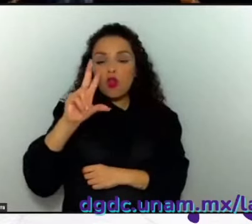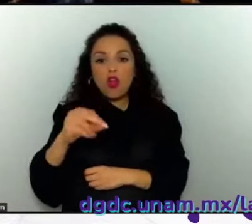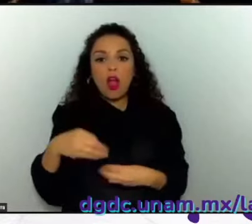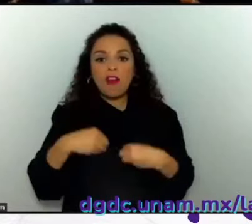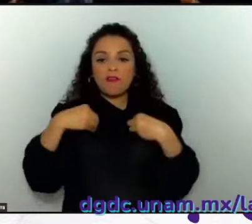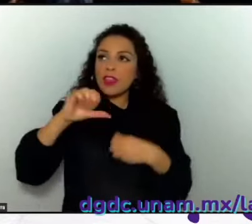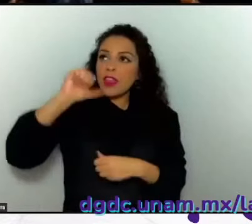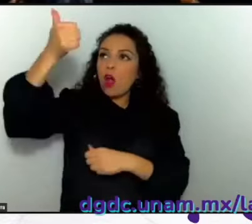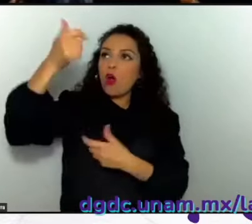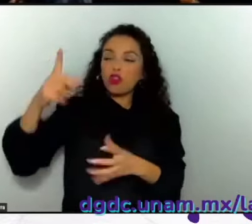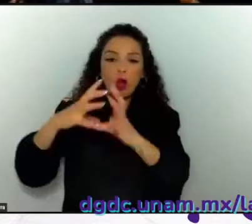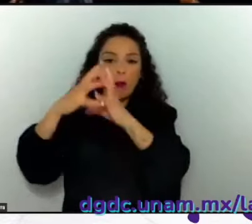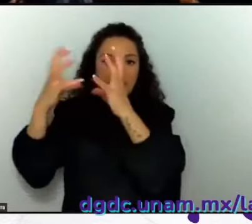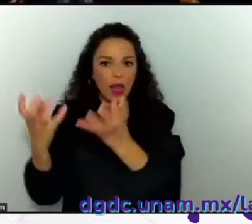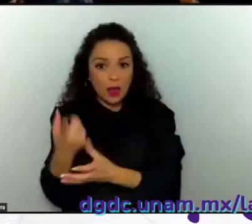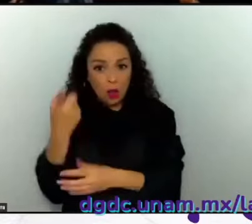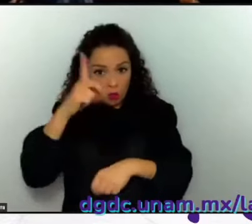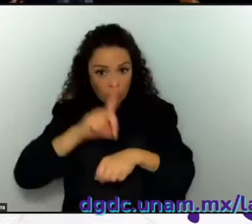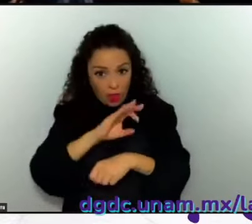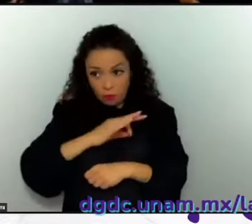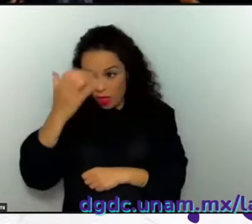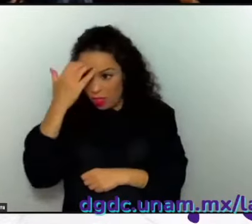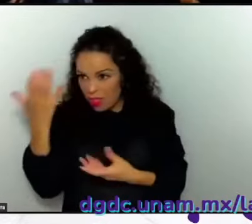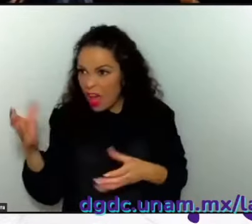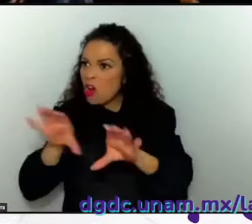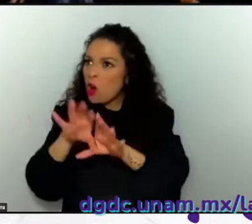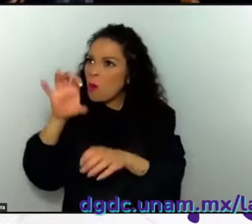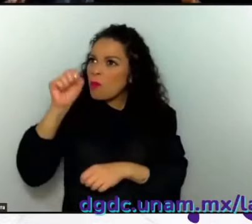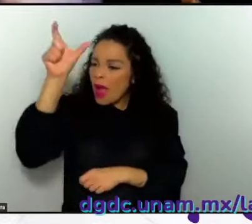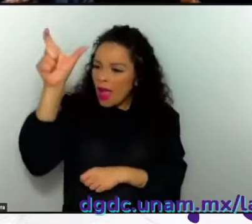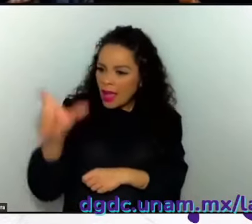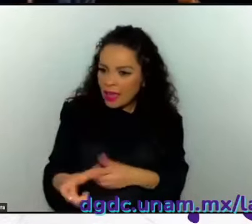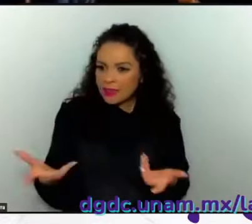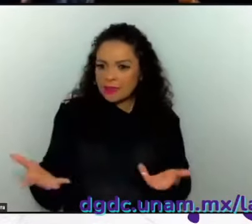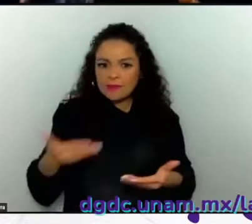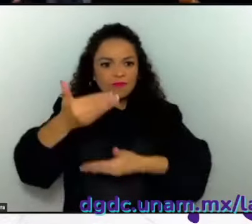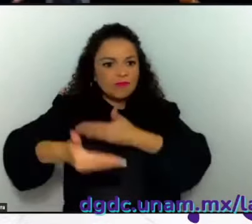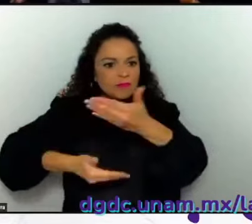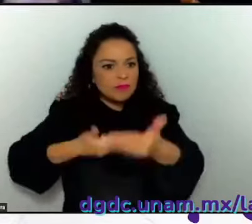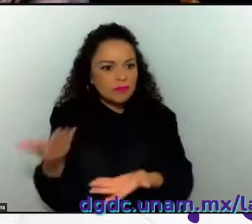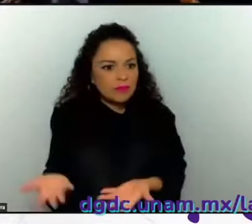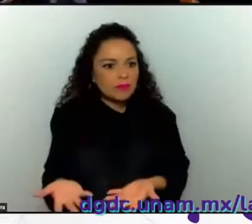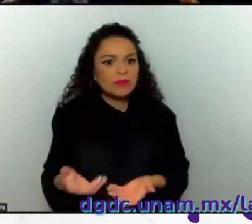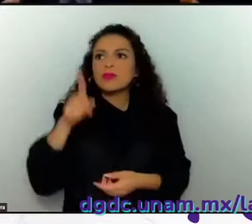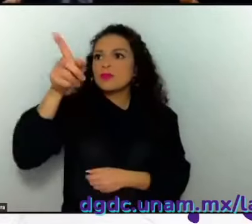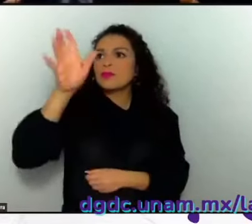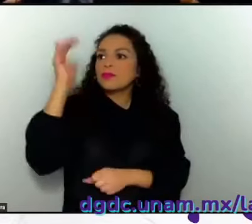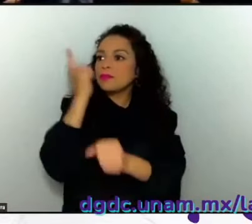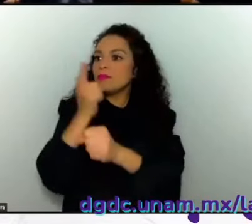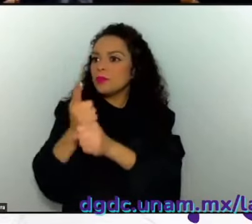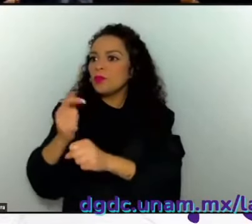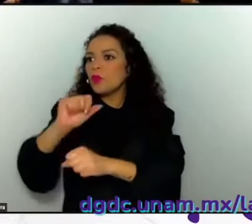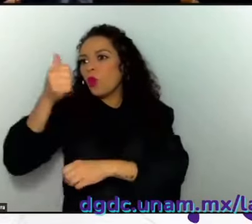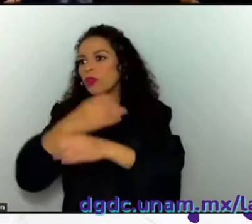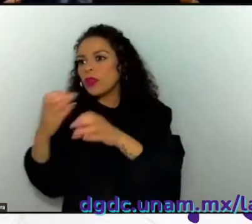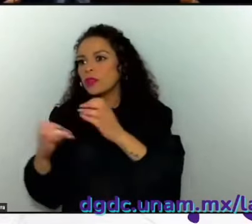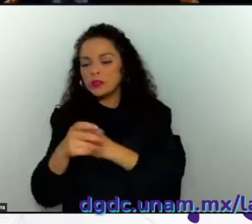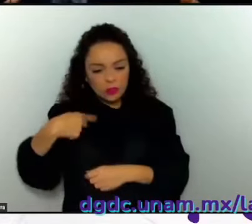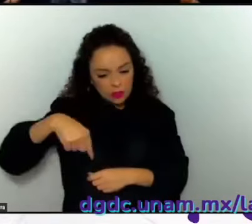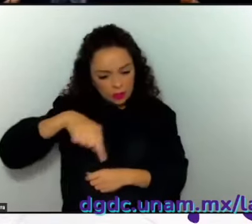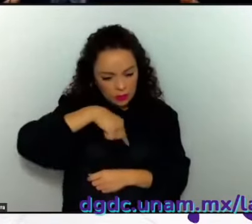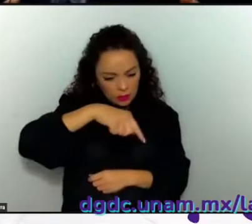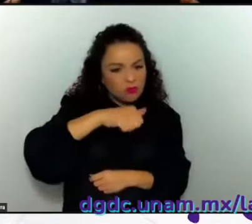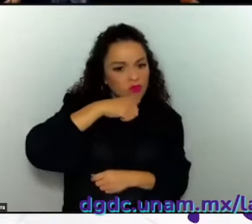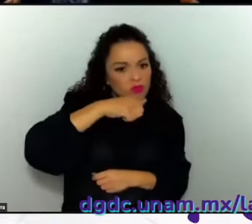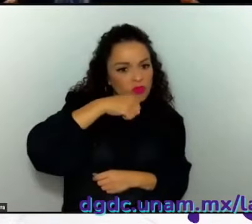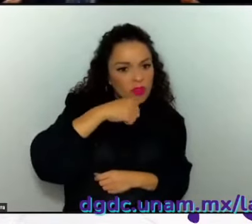los conoceremos, cómo son, qué han pensado, si son más avanzados que nosotros, qué cosas han resuelto que nosotros no. Todas esas son las motivaciones que me llevaron a estudiar